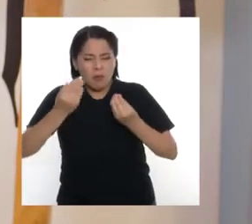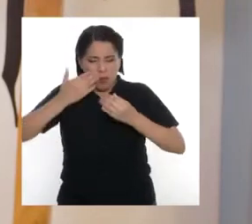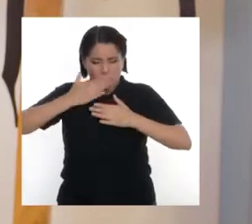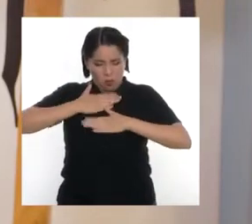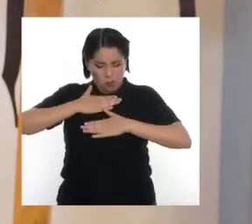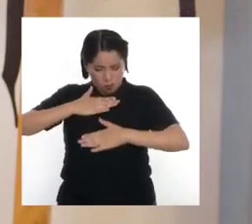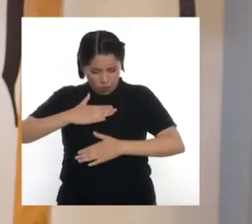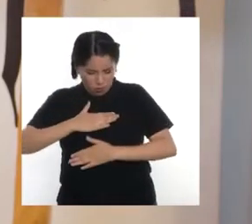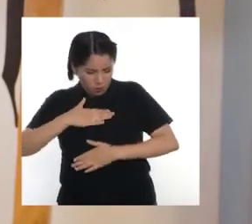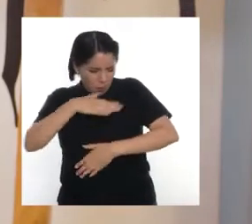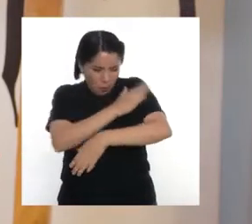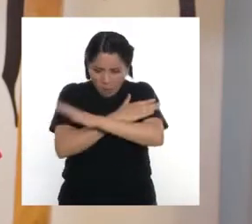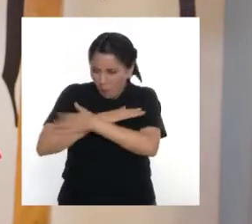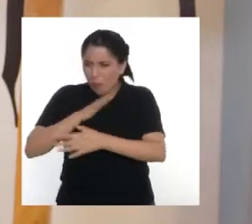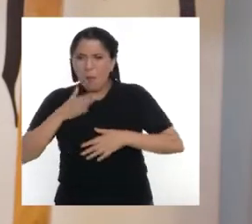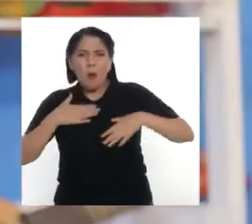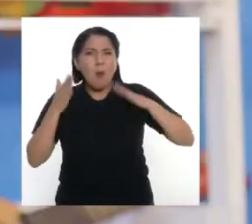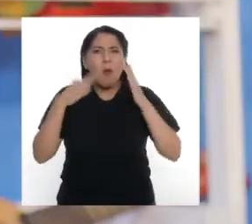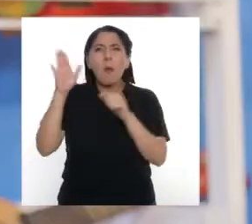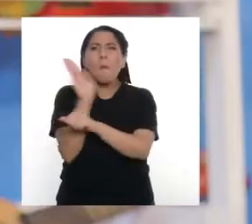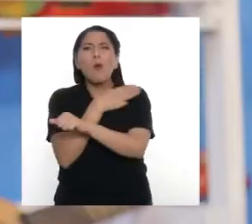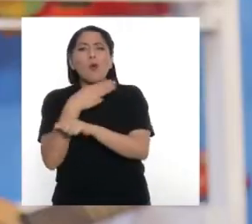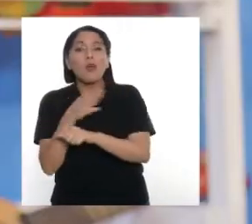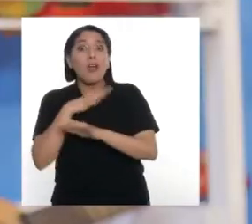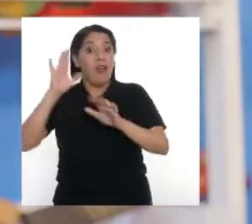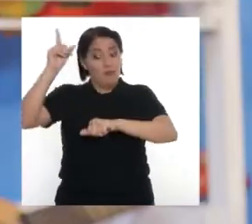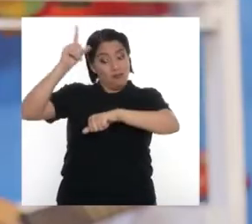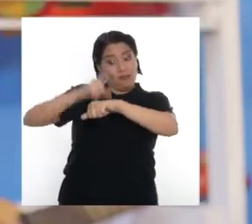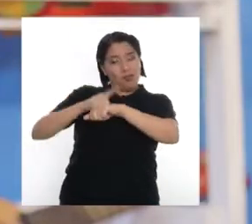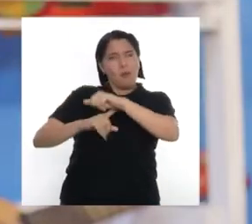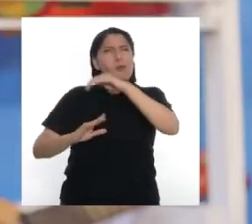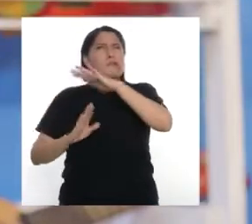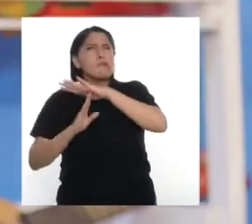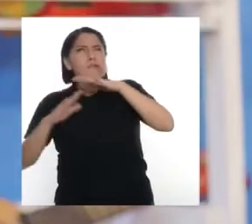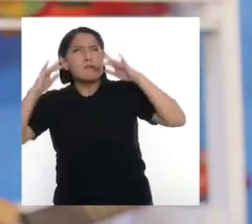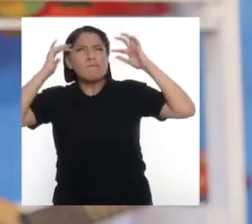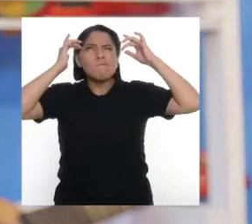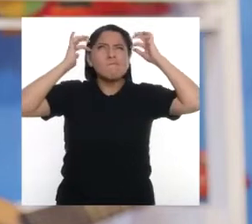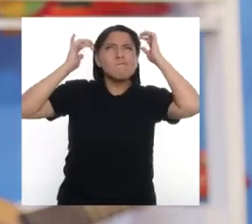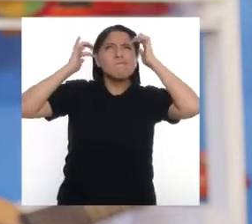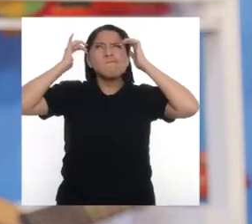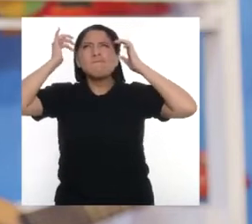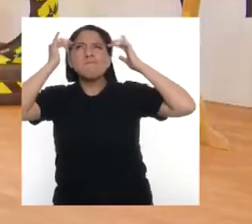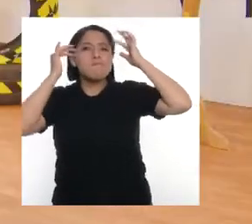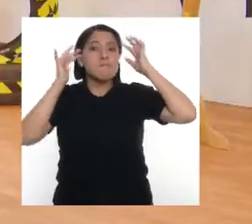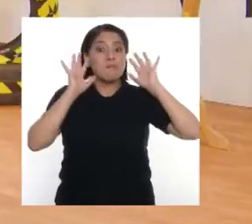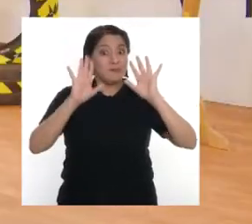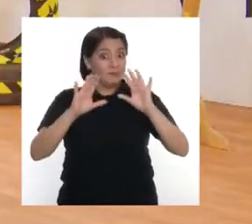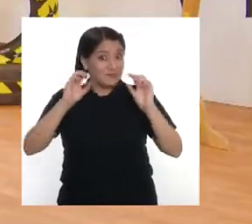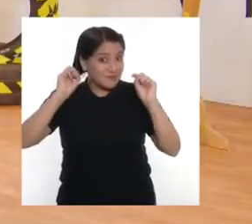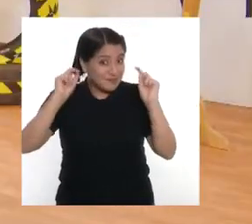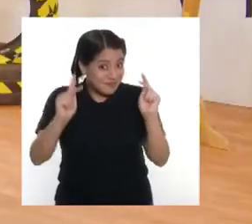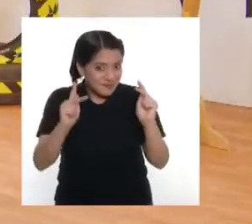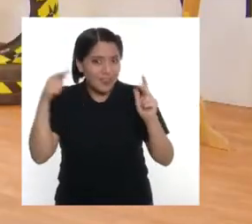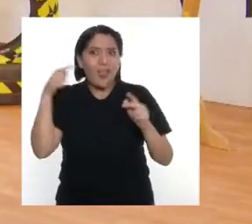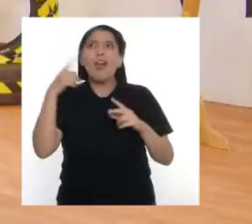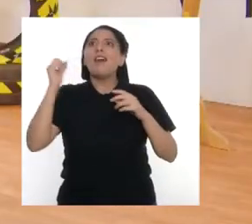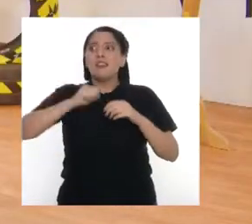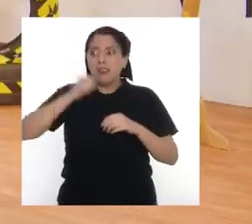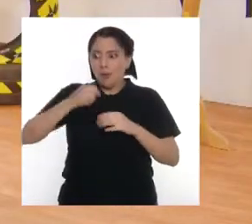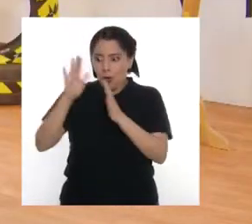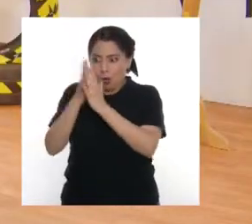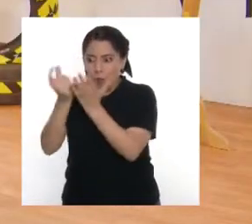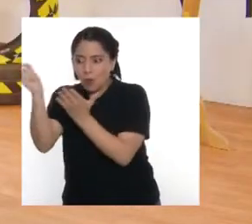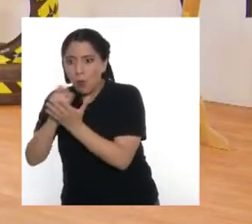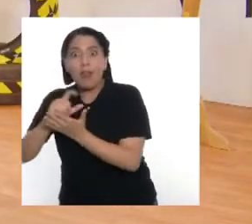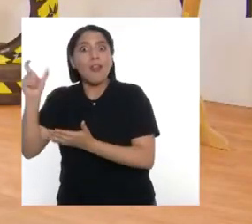del cuerpo podemos hacer música? ¿Qué tal si nos damos un tiempo para pensar todas esas respuestas? De acuerdo, aprovecharé para traer